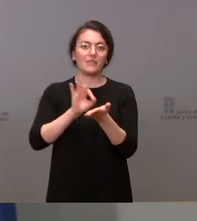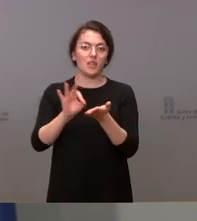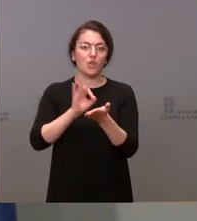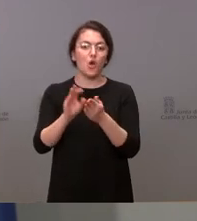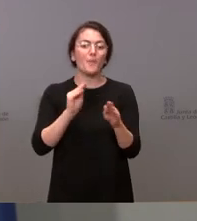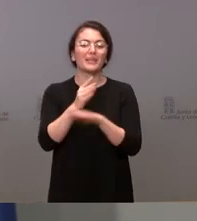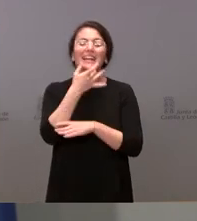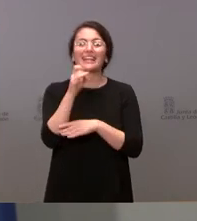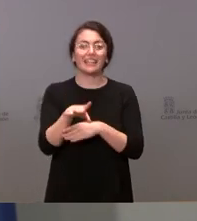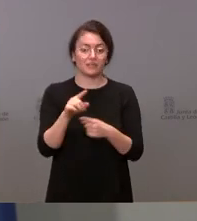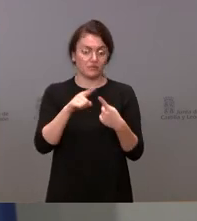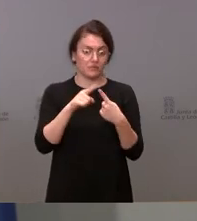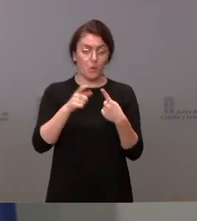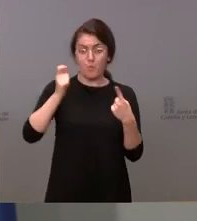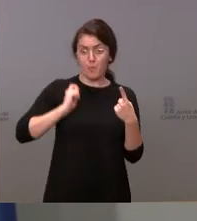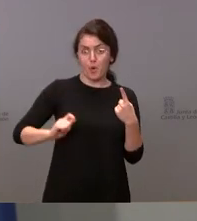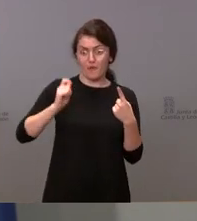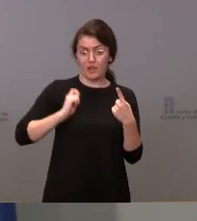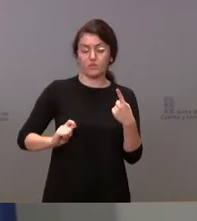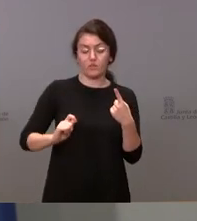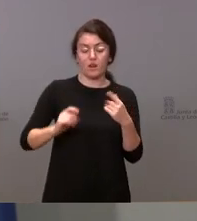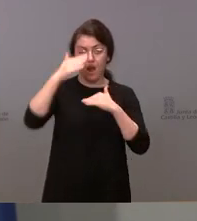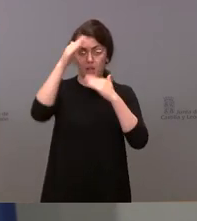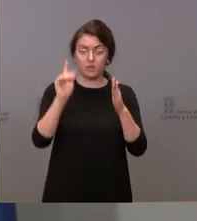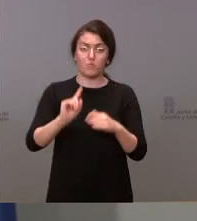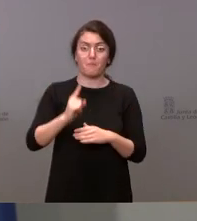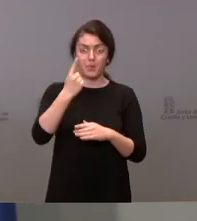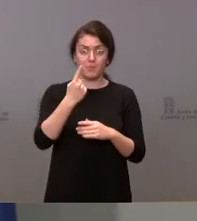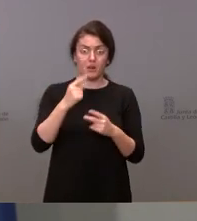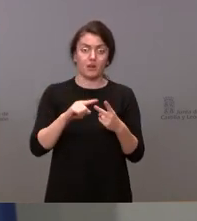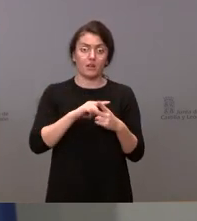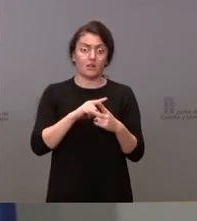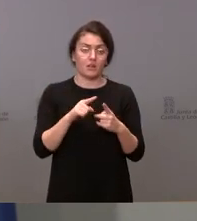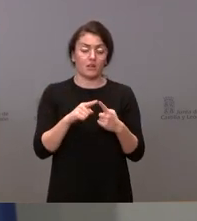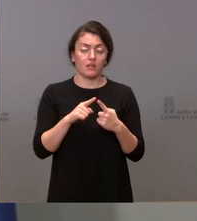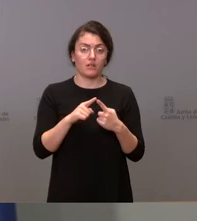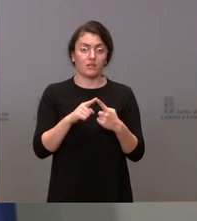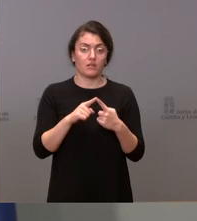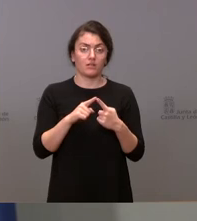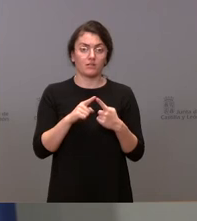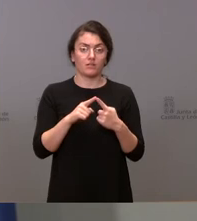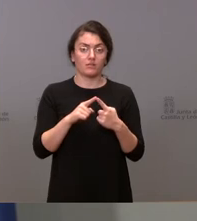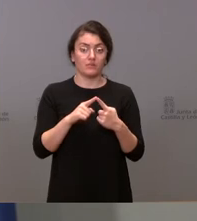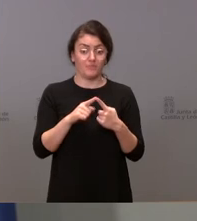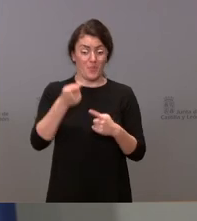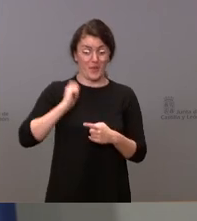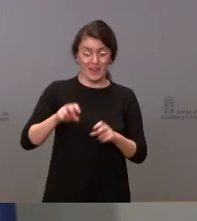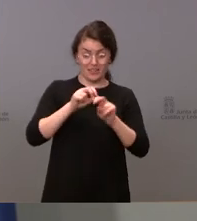que se dedican a la atención primaria. Y eso, sin eso sería